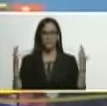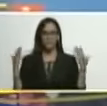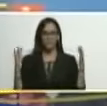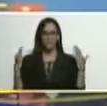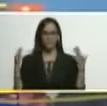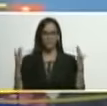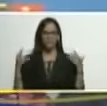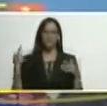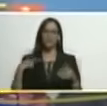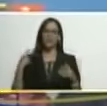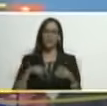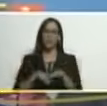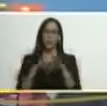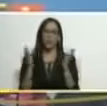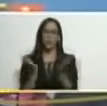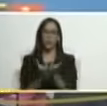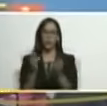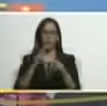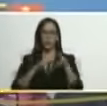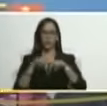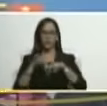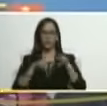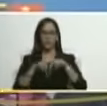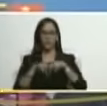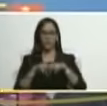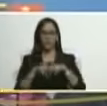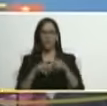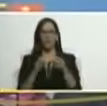Tenemos un mundo por construir, compañero